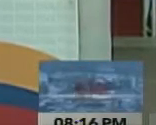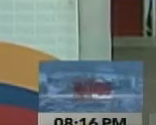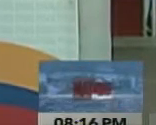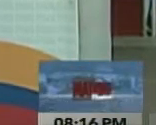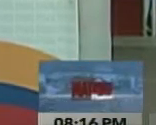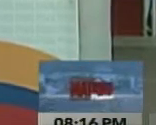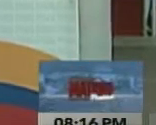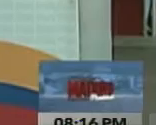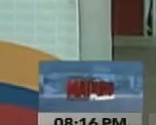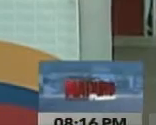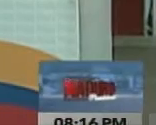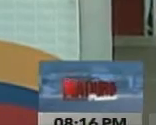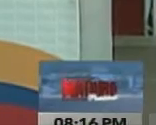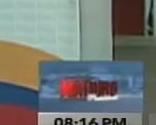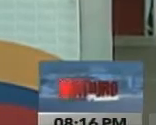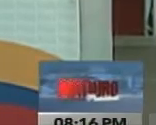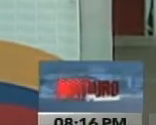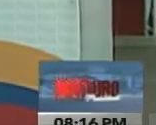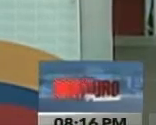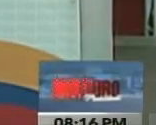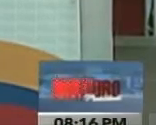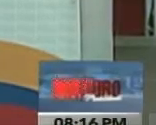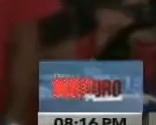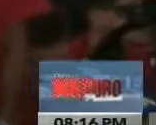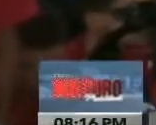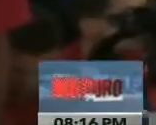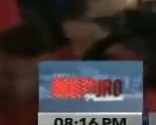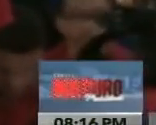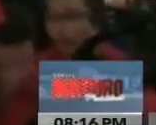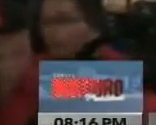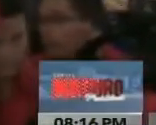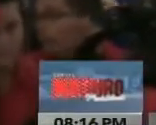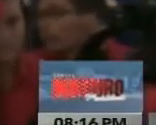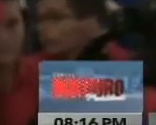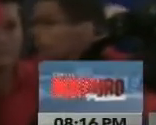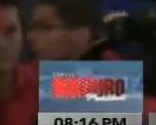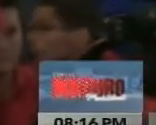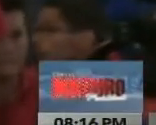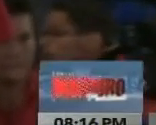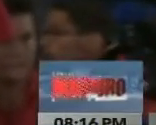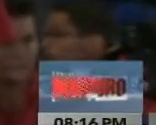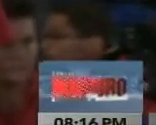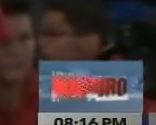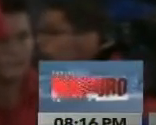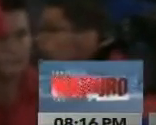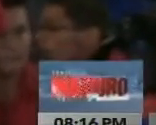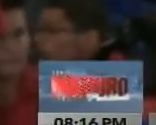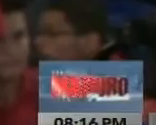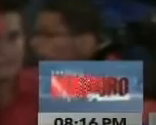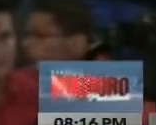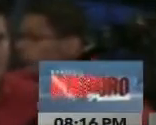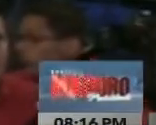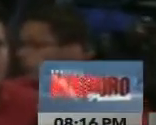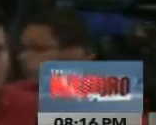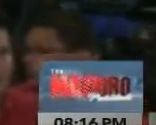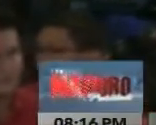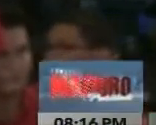Alí Gómez, compañero, que cayó en combate en Nicaragua en el año 85.